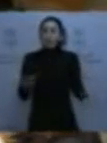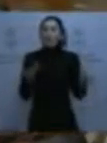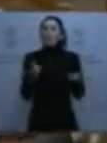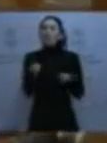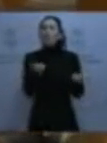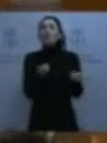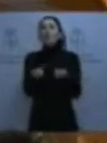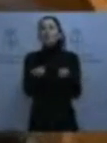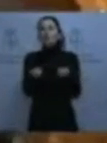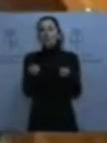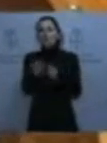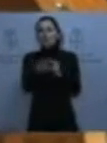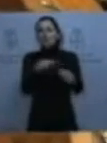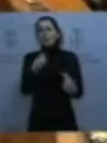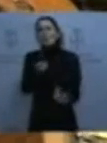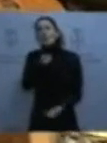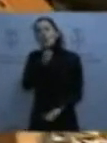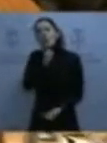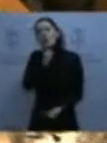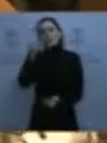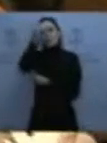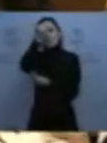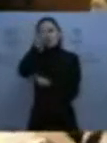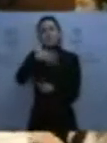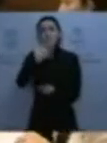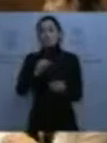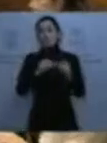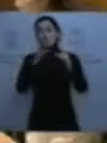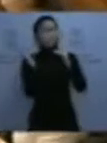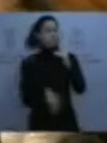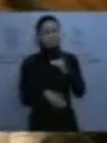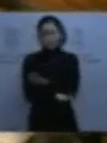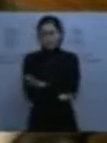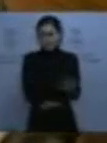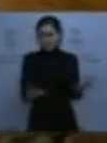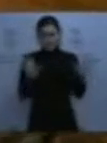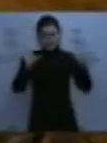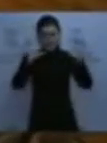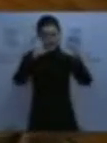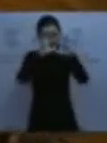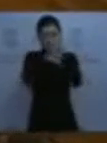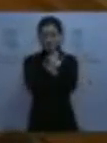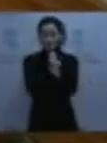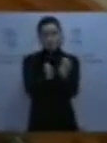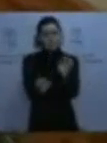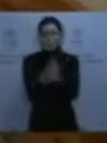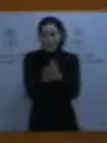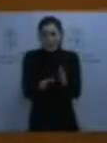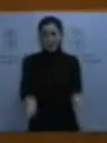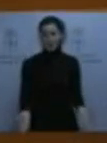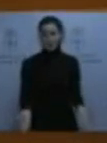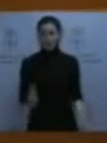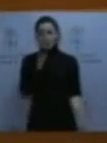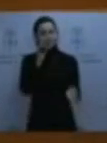Eso también cabe planteárselo. Pues por debajo de mínimos. El derecho de acceso a la información pública sigue sin tener